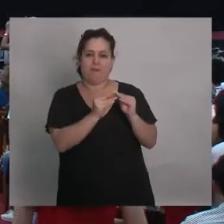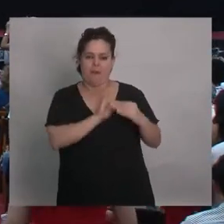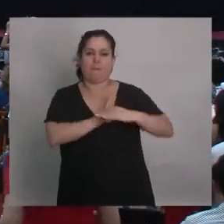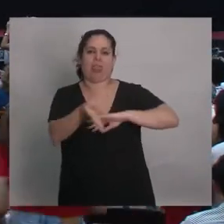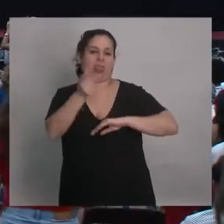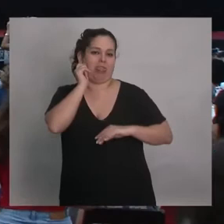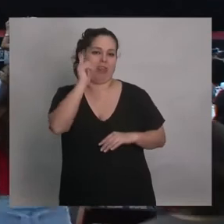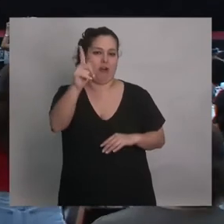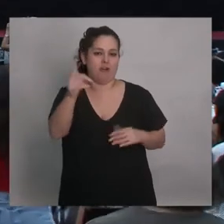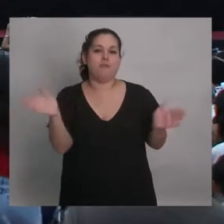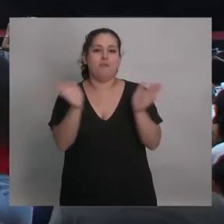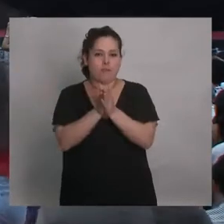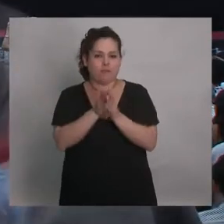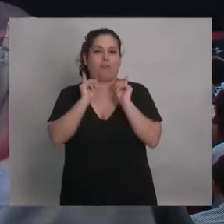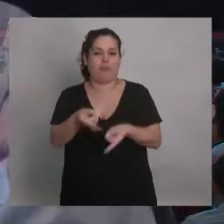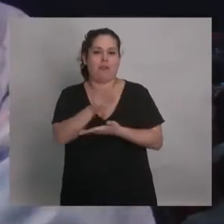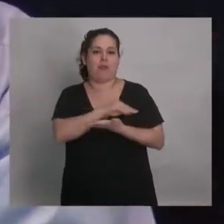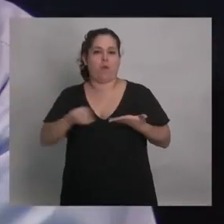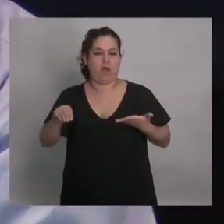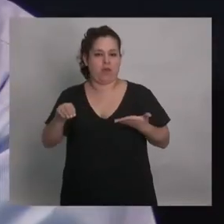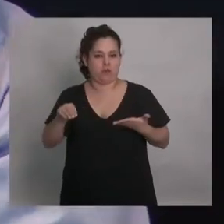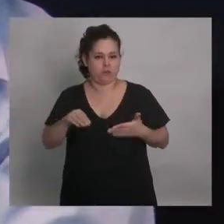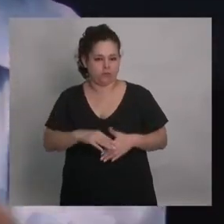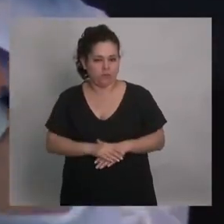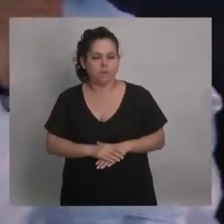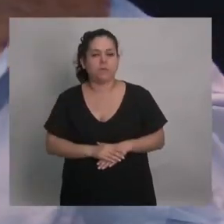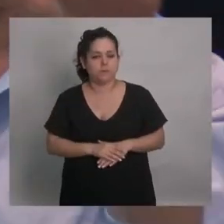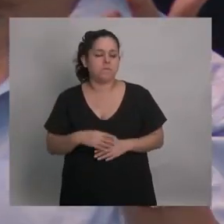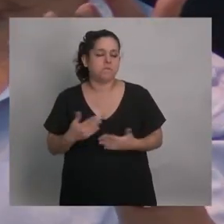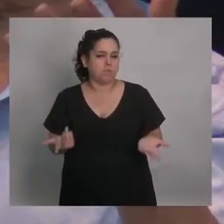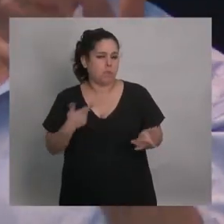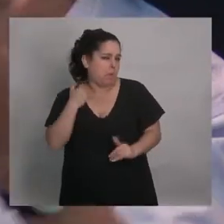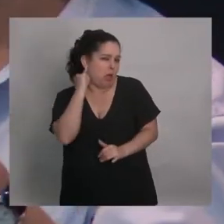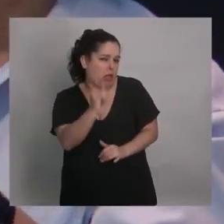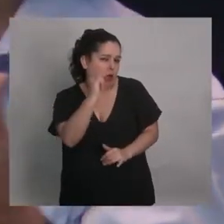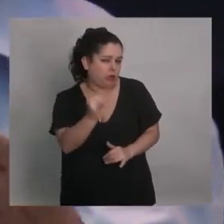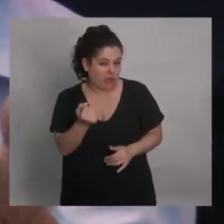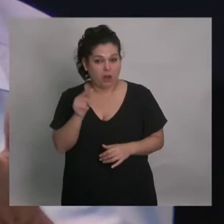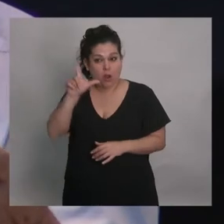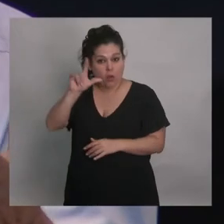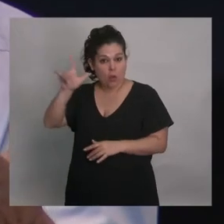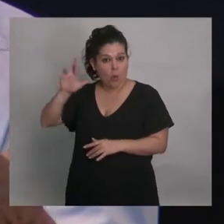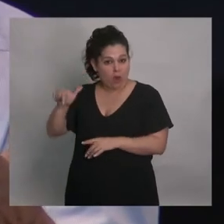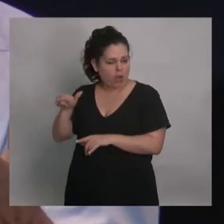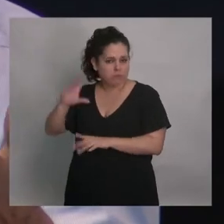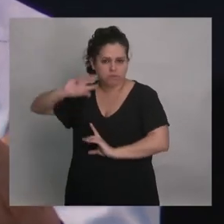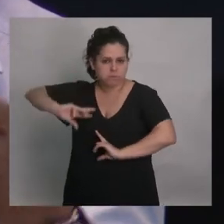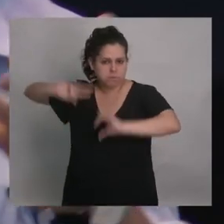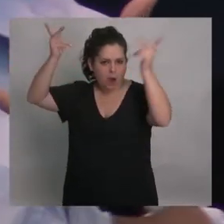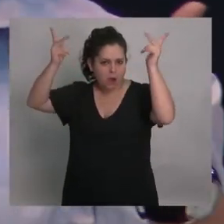y con sus abogados y le puedo decir lula estaba muy enojado